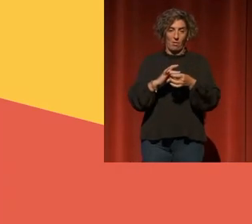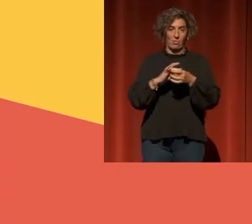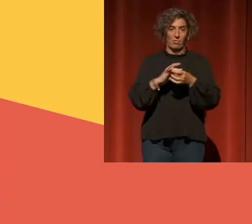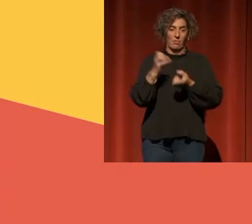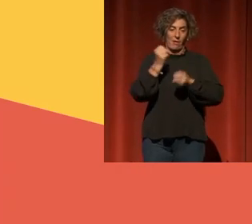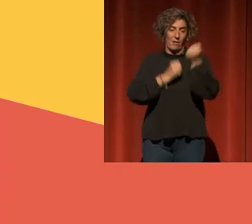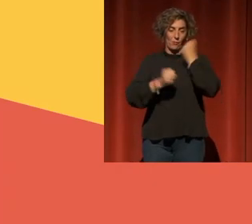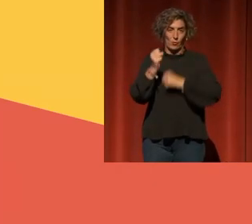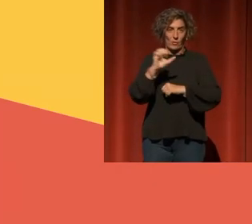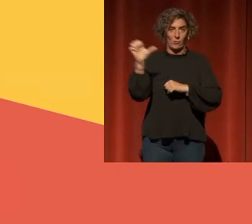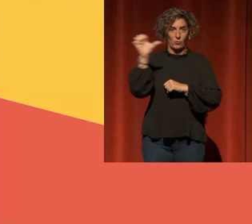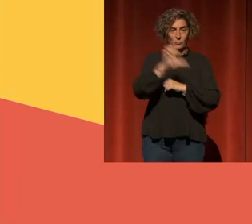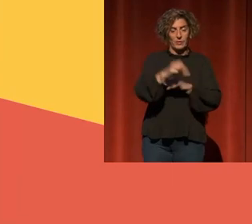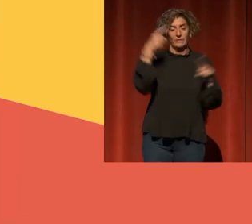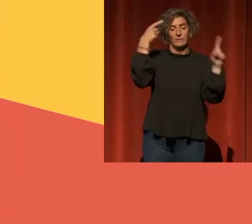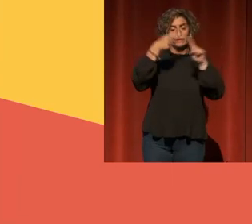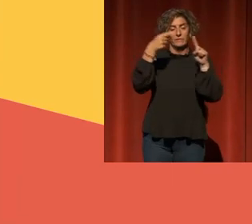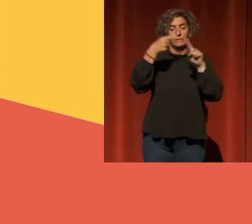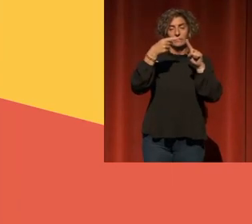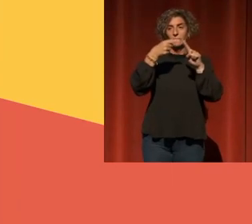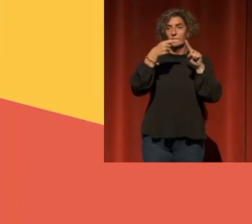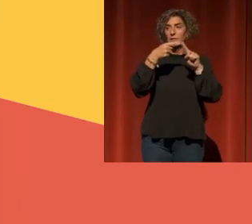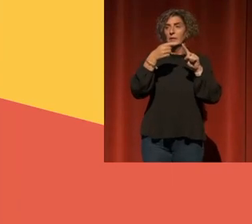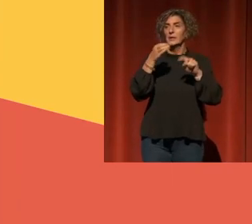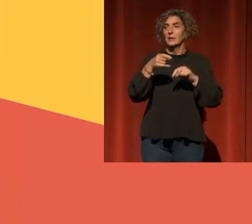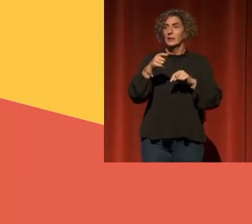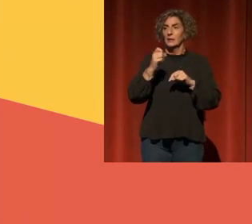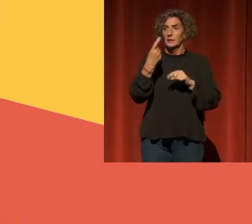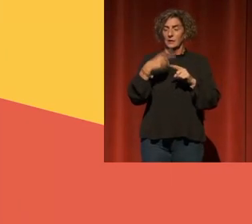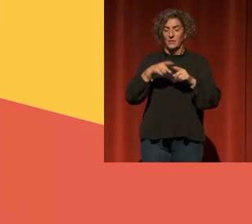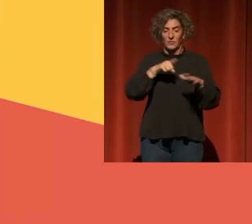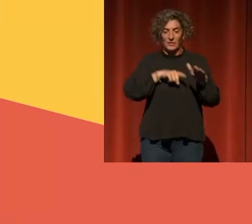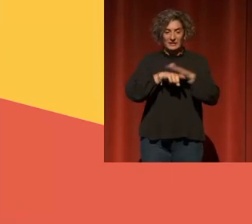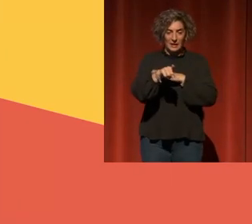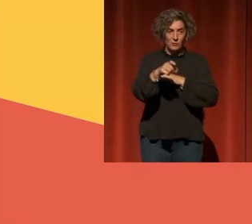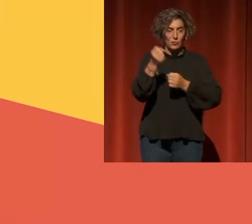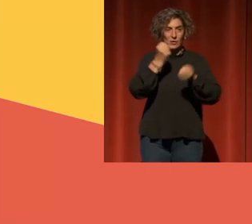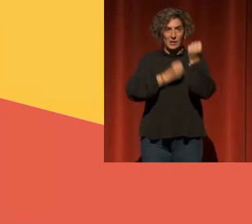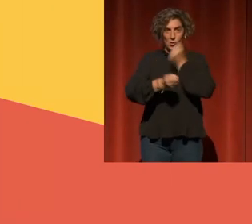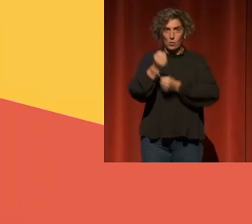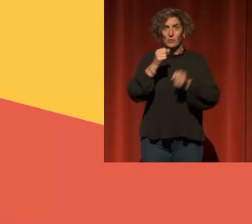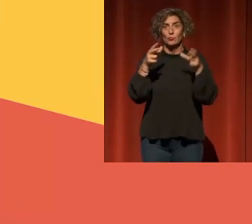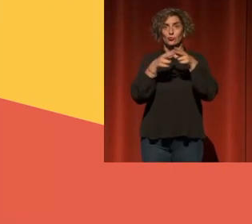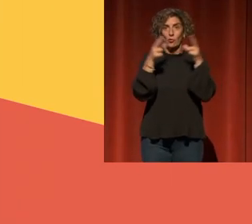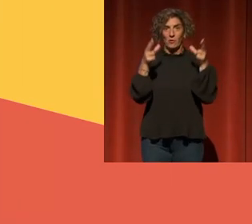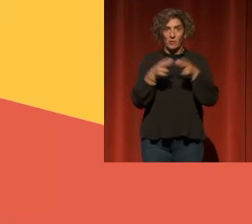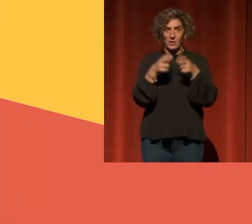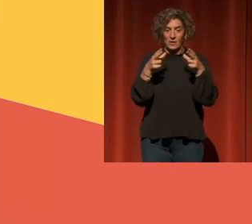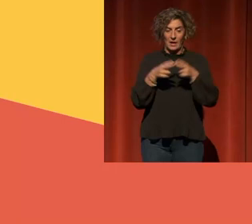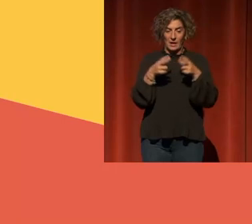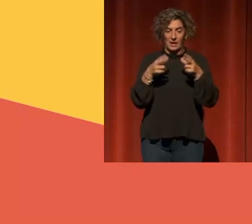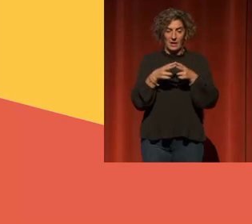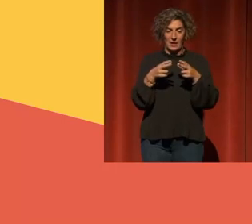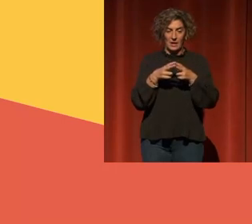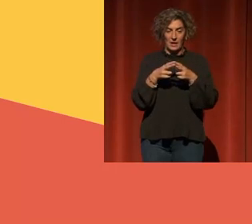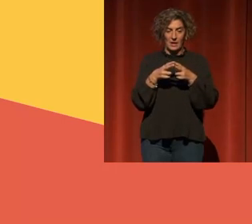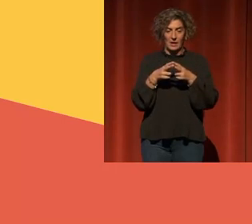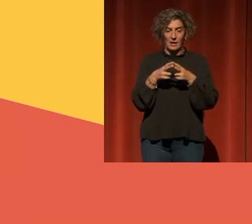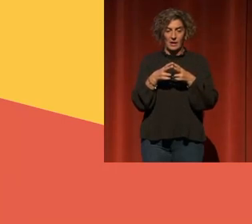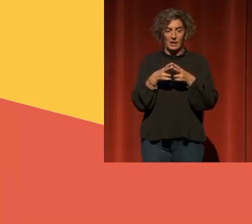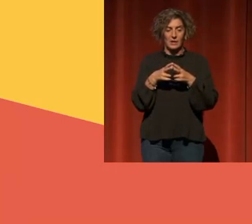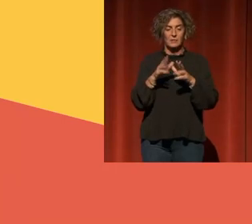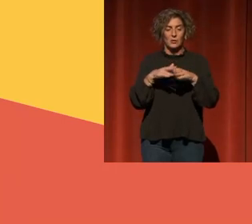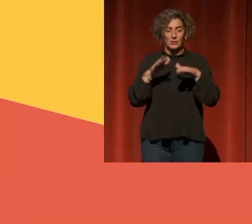no solamente como objetivo y aspiración a perseguir el desarrollo económico y social y cultural pero también vamos a